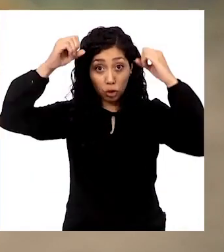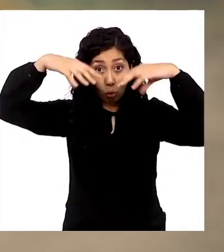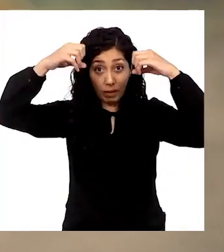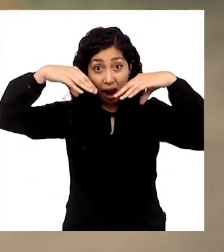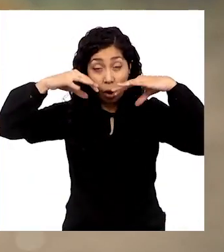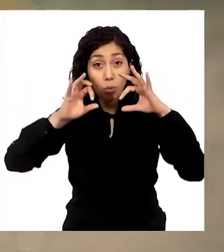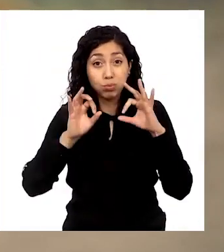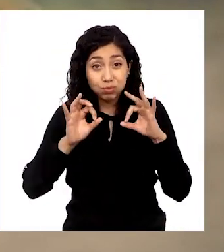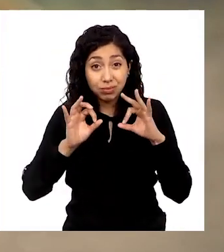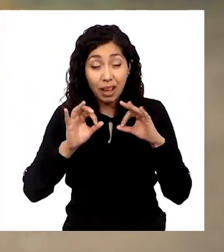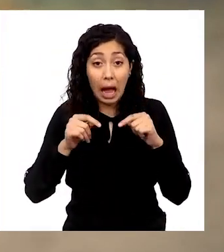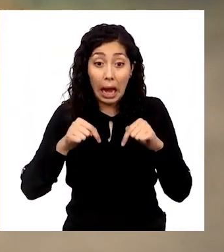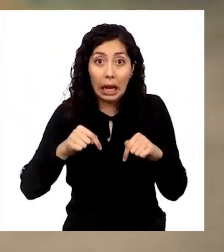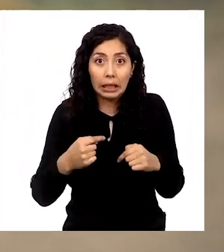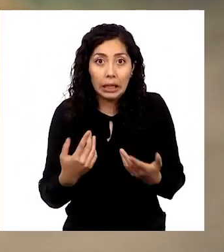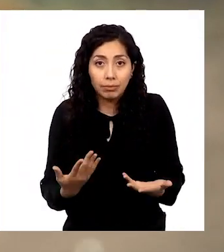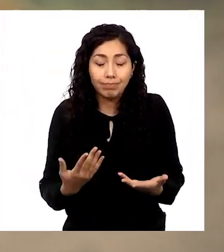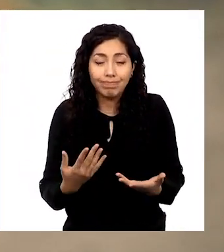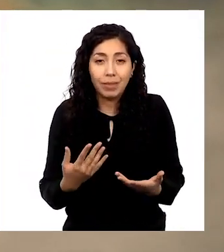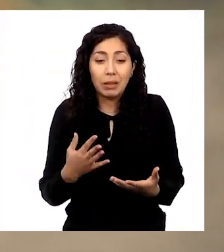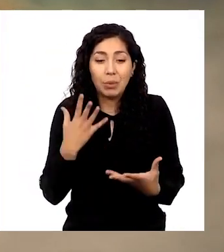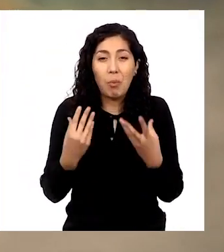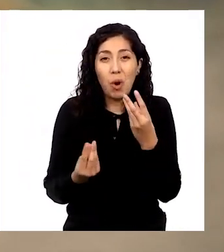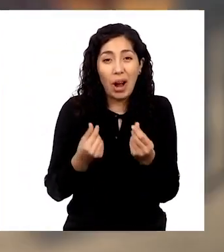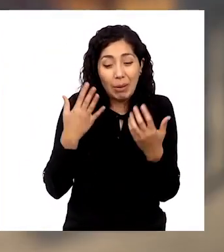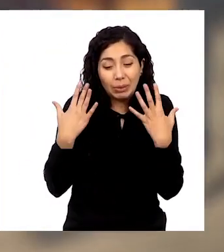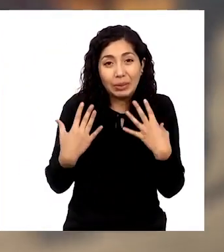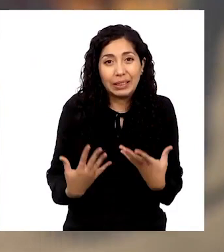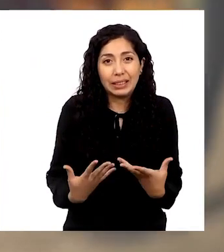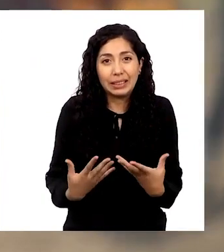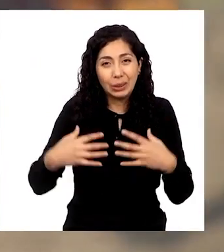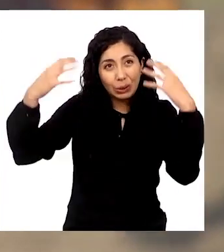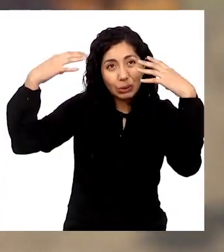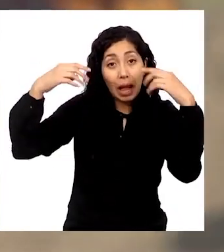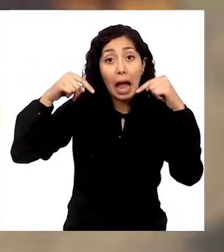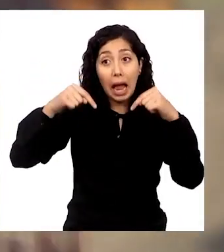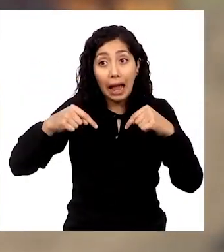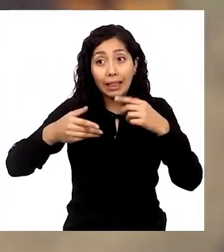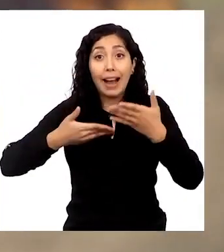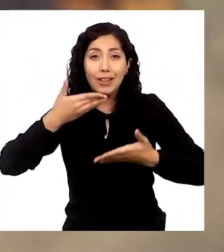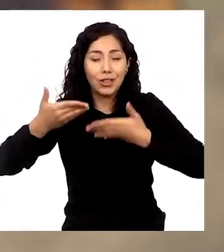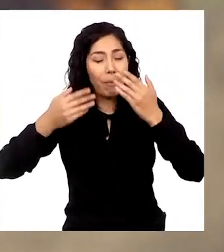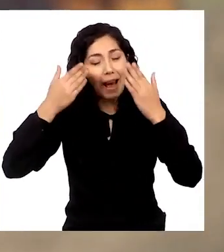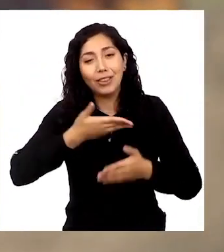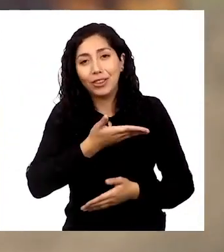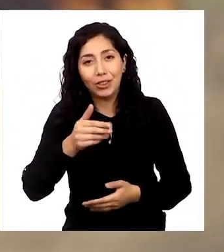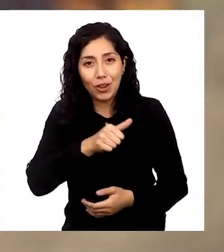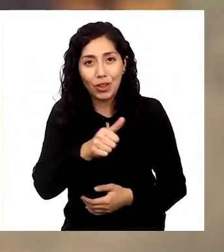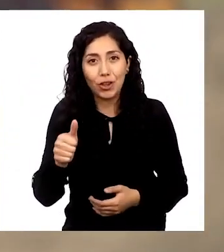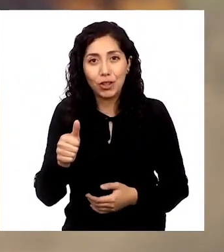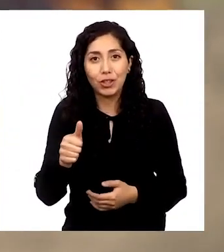llovió, como no mojamos a veces. Esta canción la voy a regalar para todos y